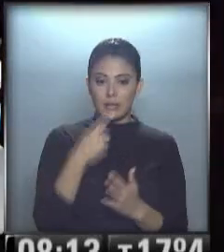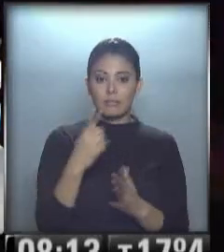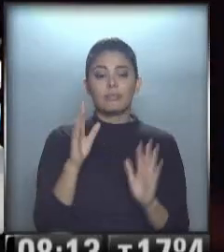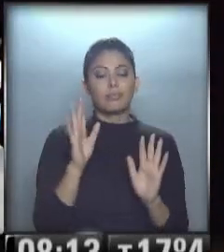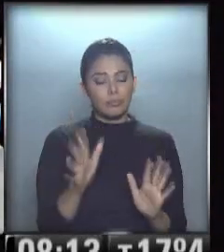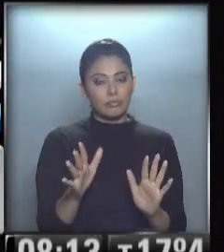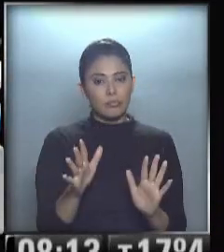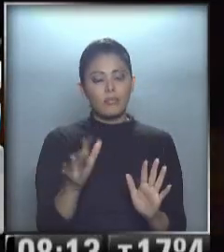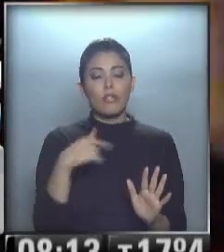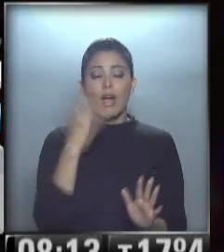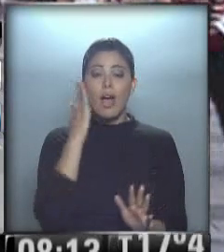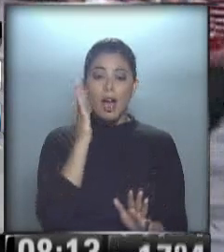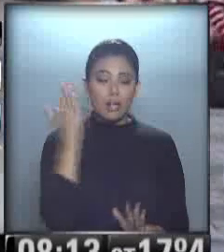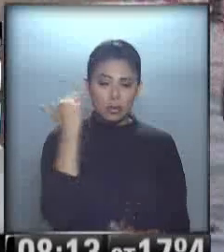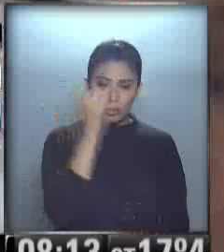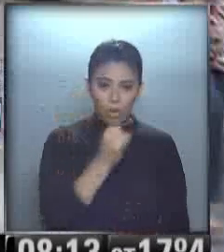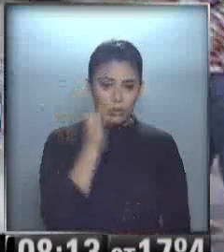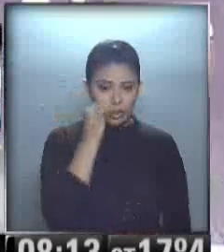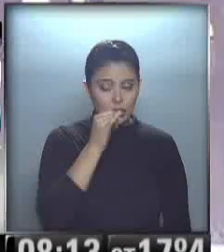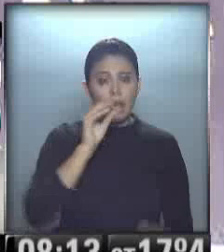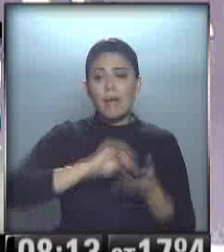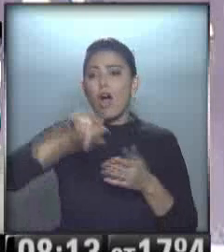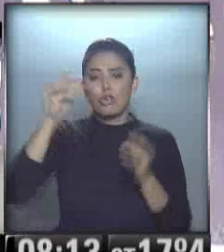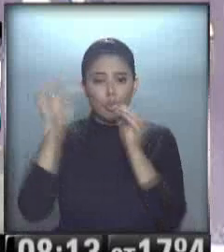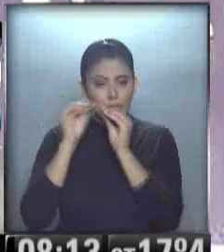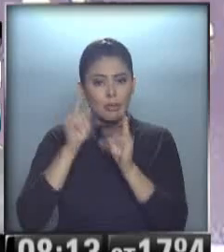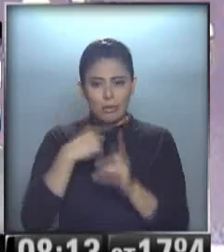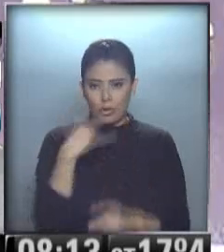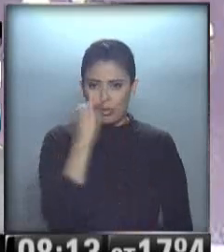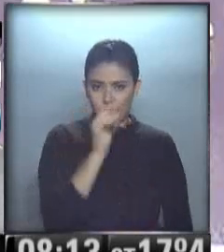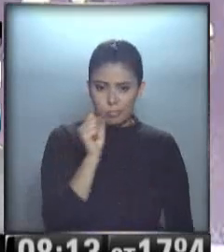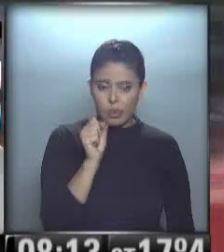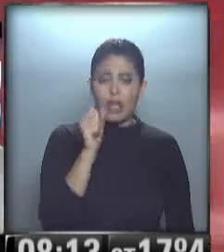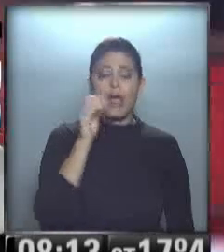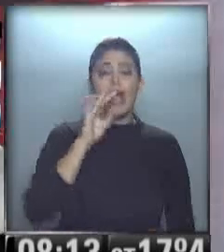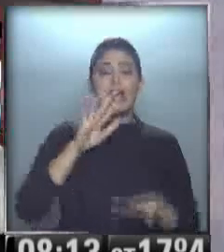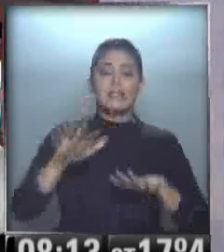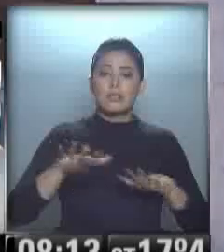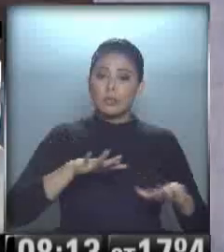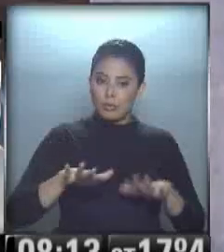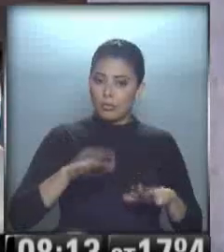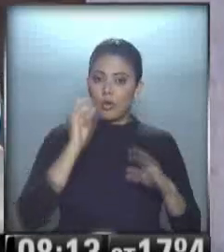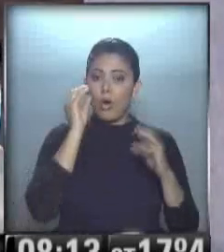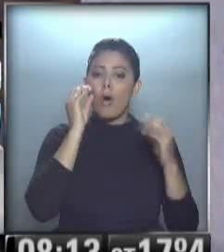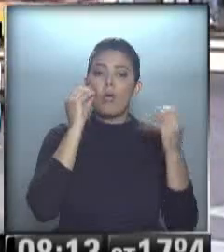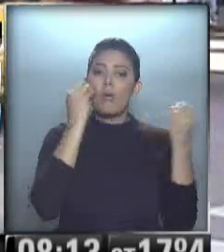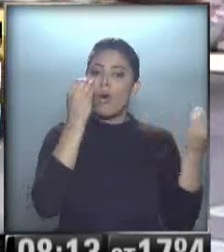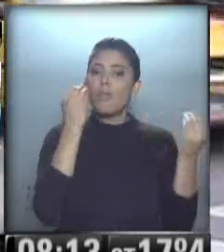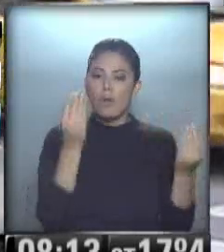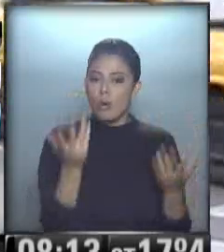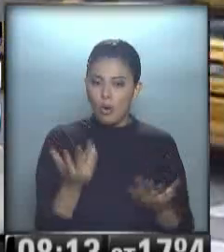lo que le he comentado a usted, se lo comento a otros colegas. Nosotros, el marco de cuáles son las